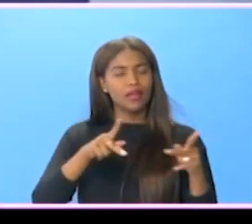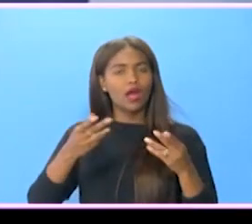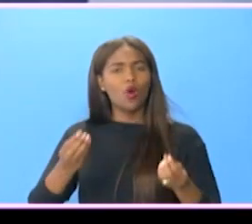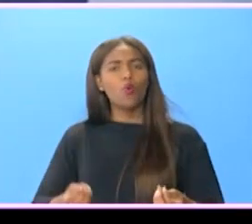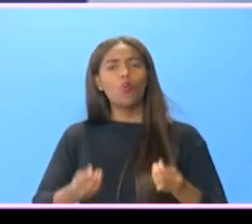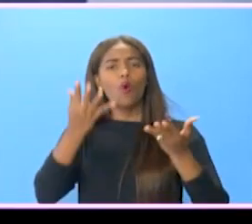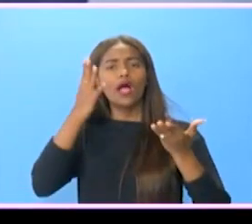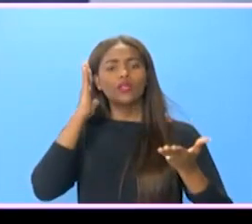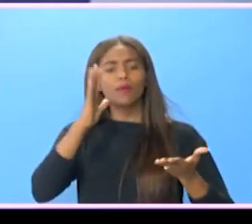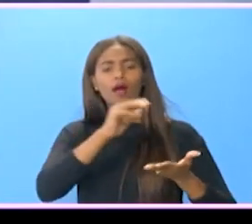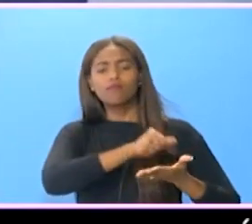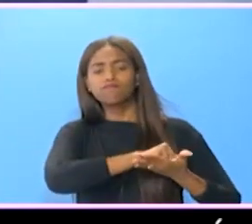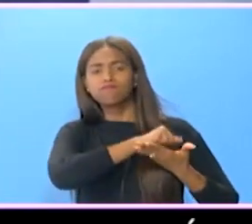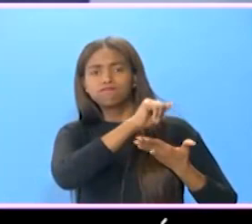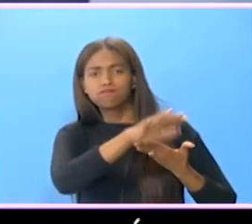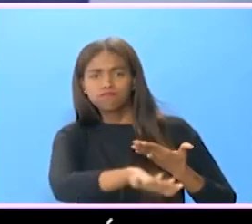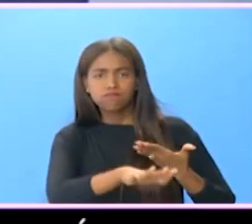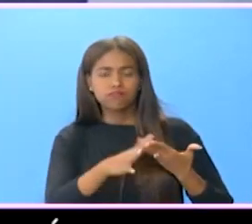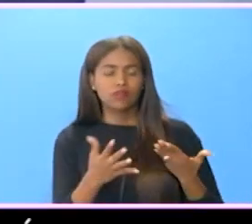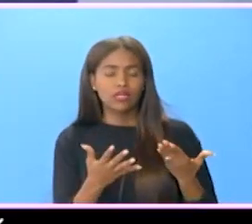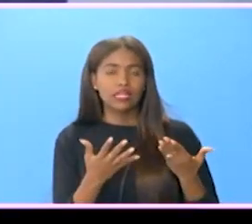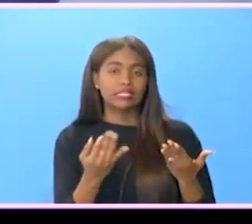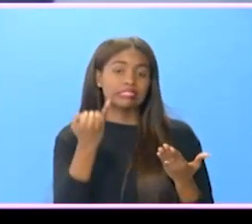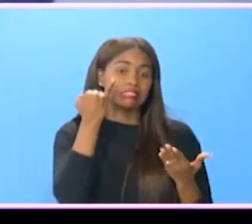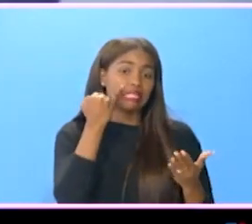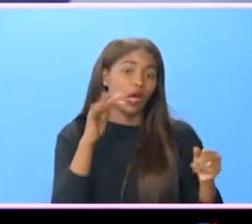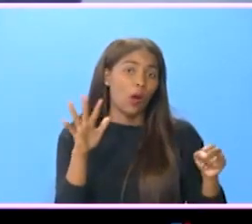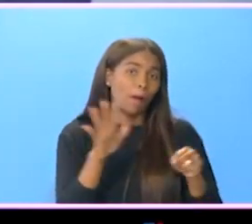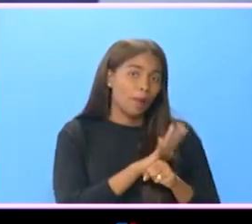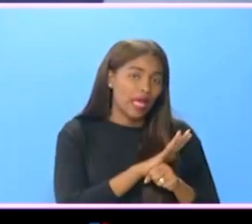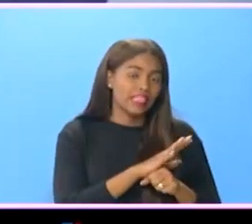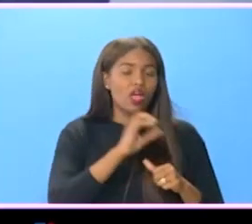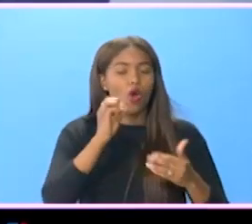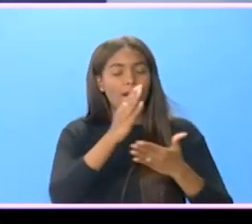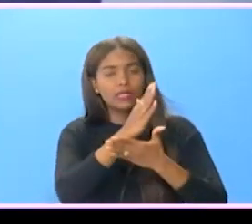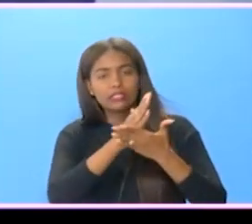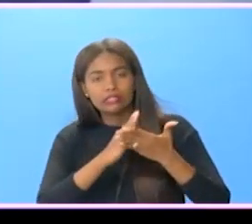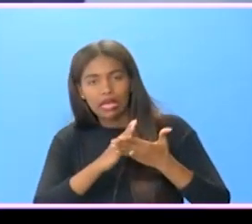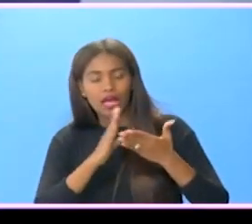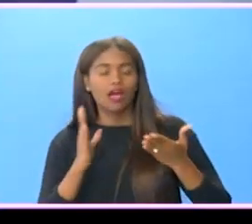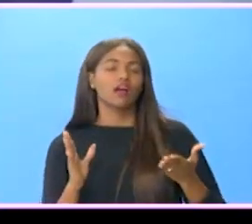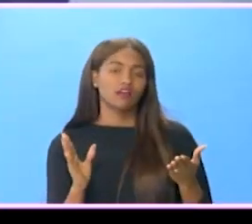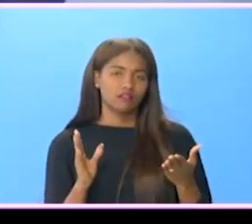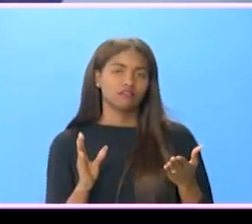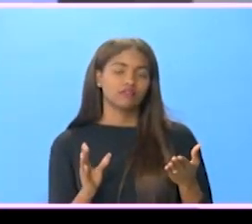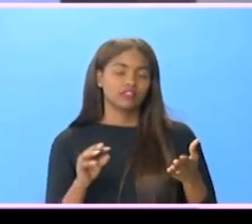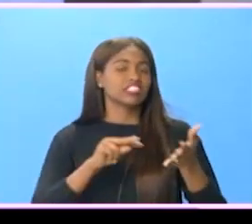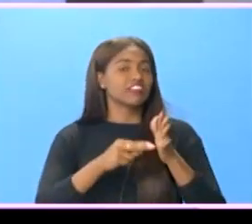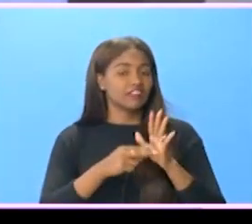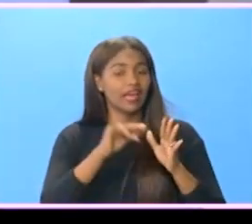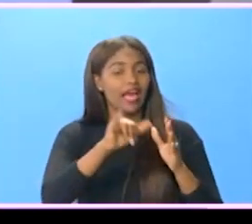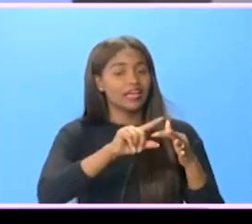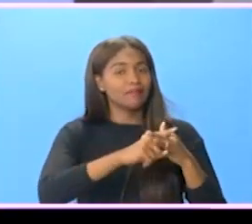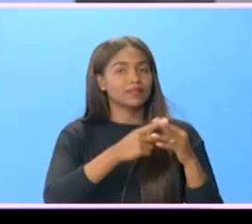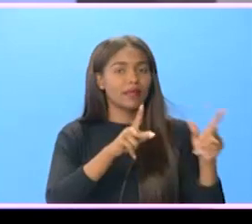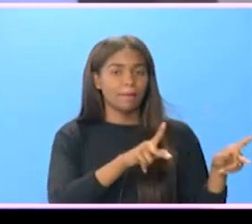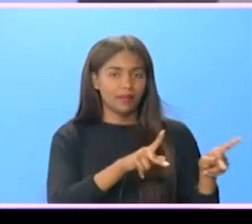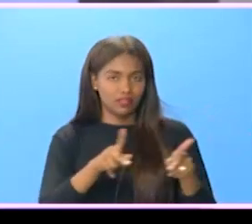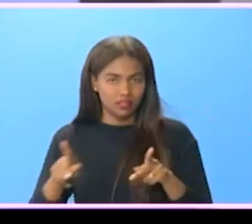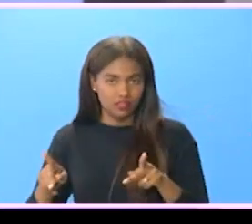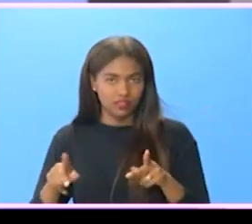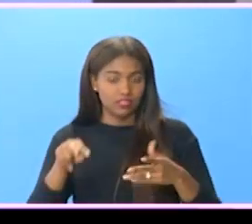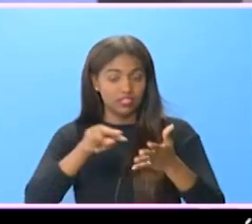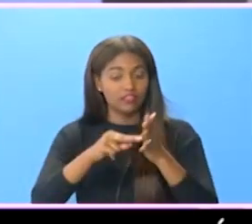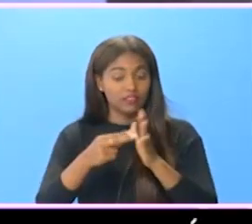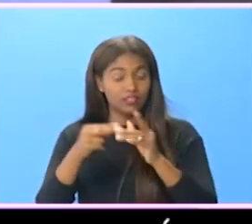se le va a realizar la extracción, si es completa, si se le va a conservar el pezón. Entonces ahí empieza la planeación. Lo que